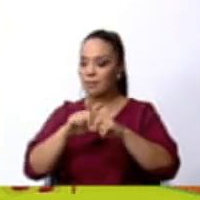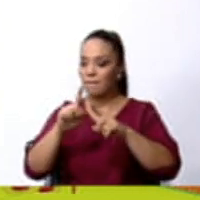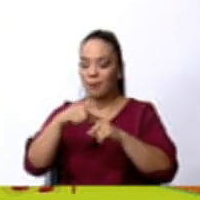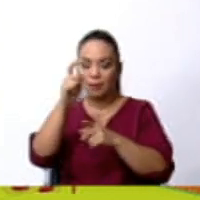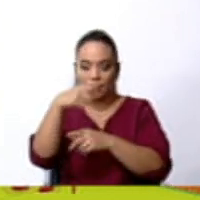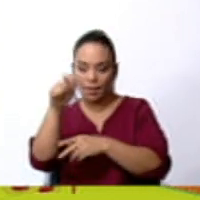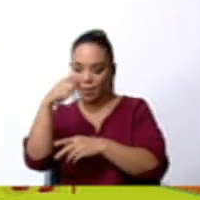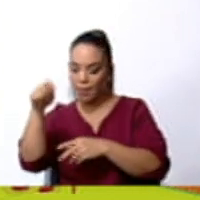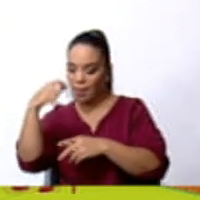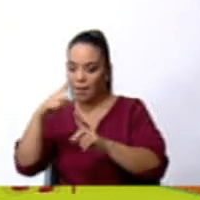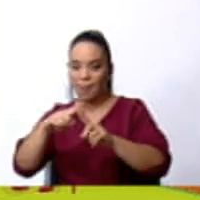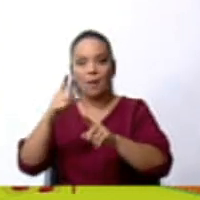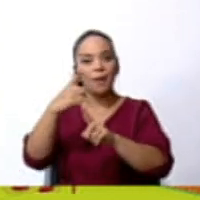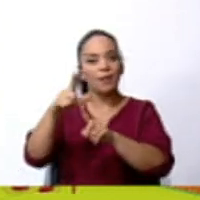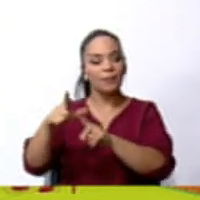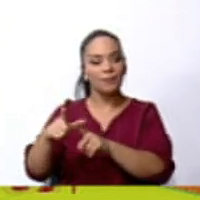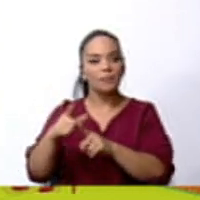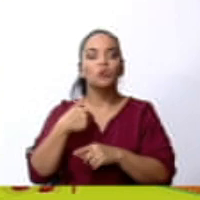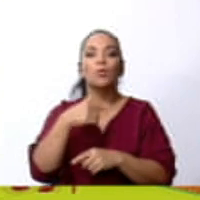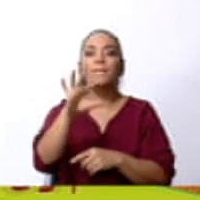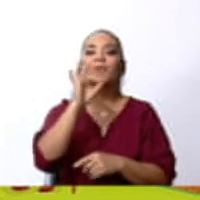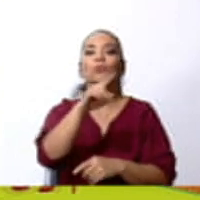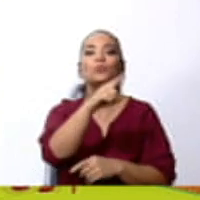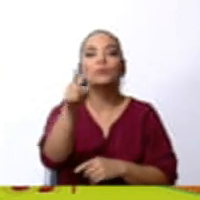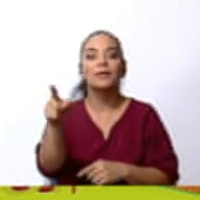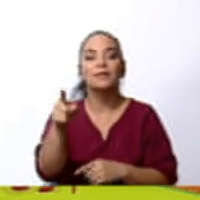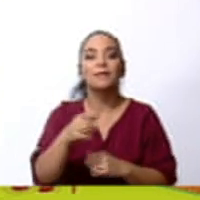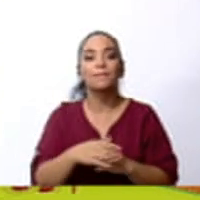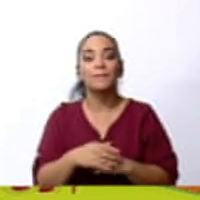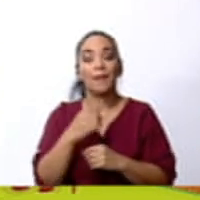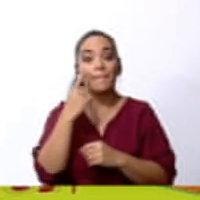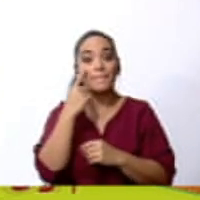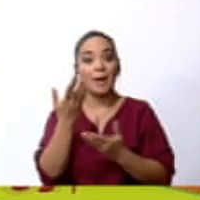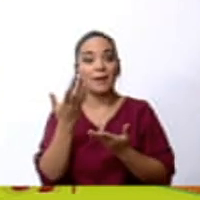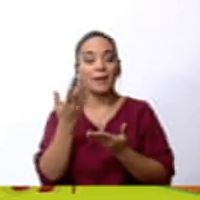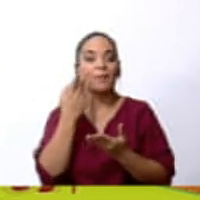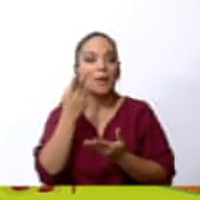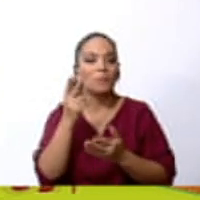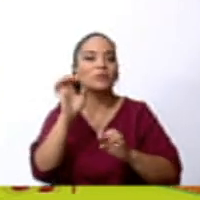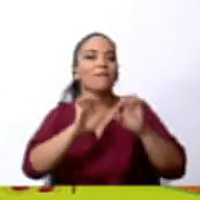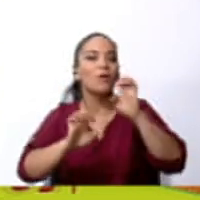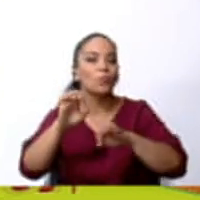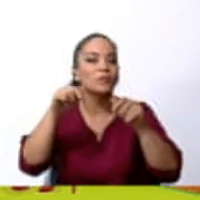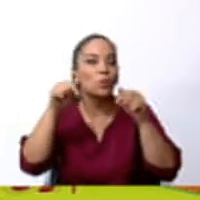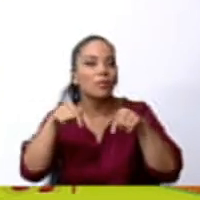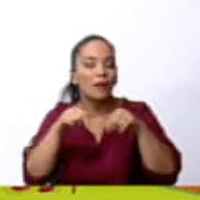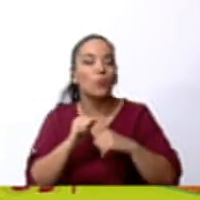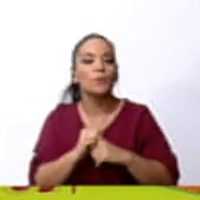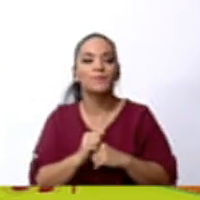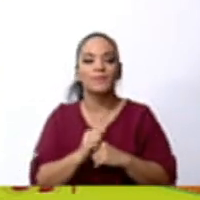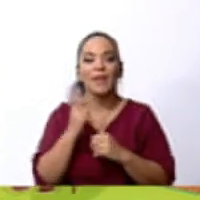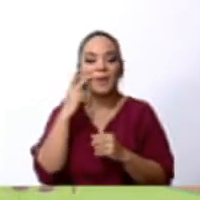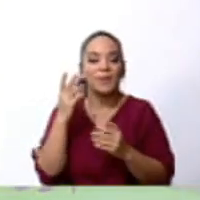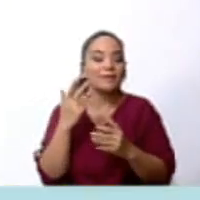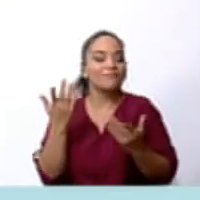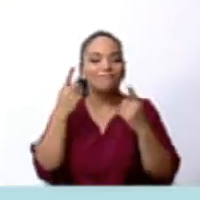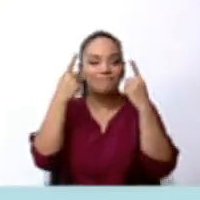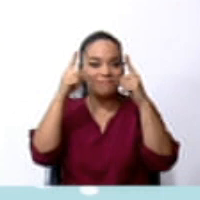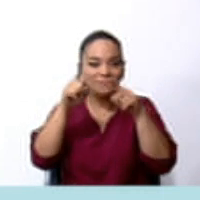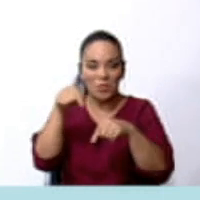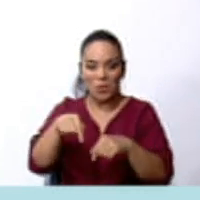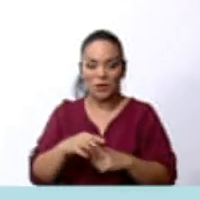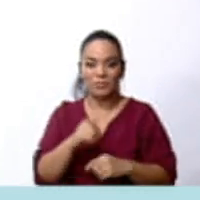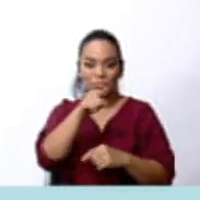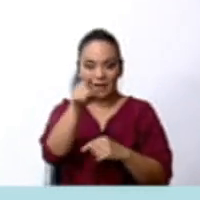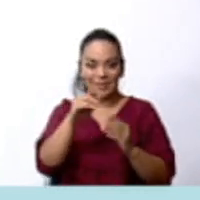que yo quiero invitarlos para que ustedes veamos la evaluación y a ver de esto, ¿qué lograron ustedes